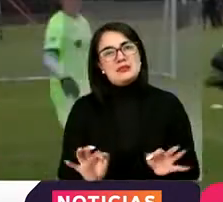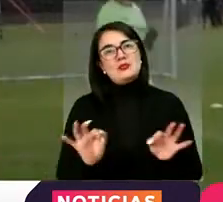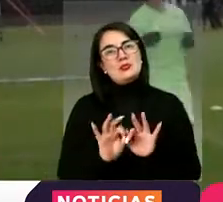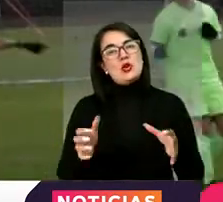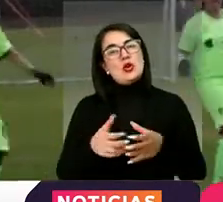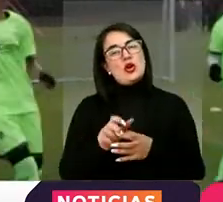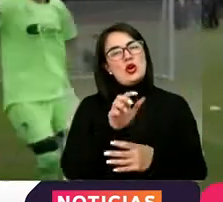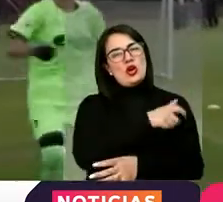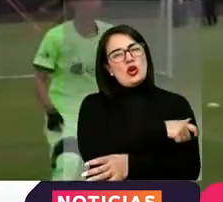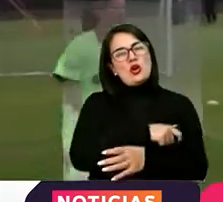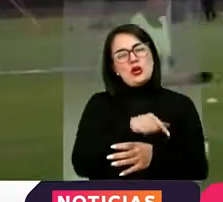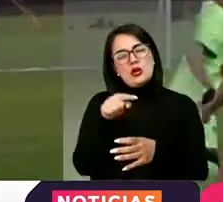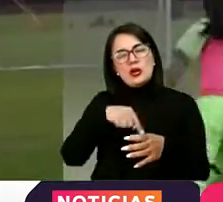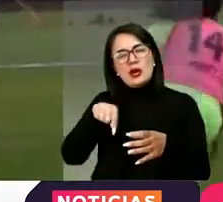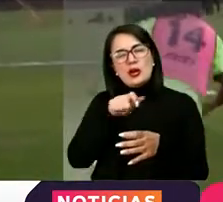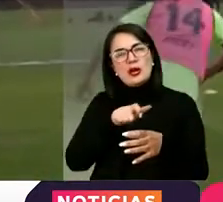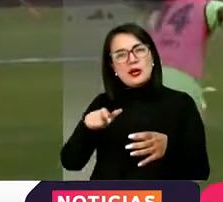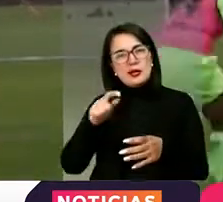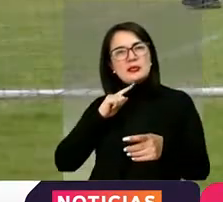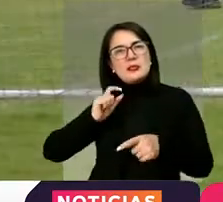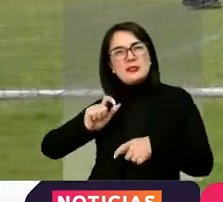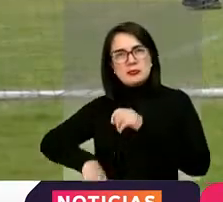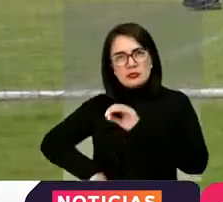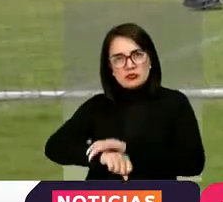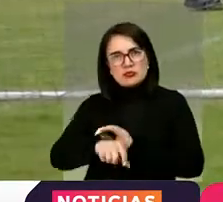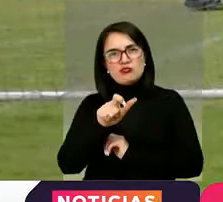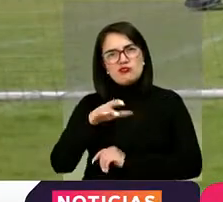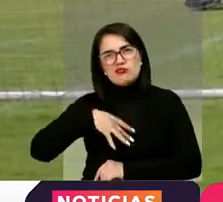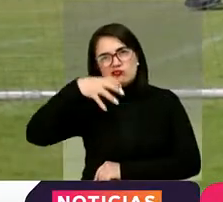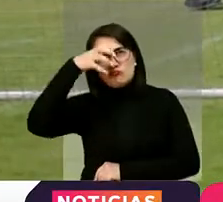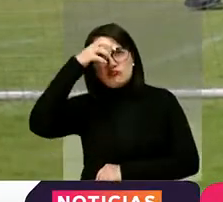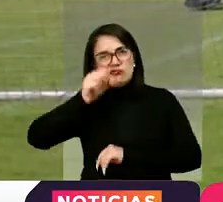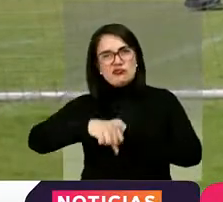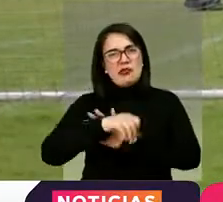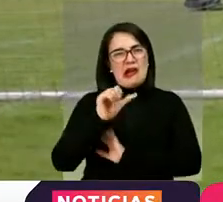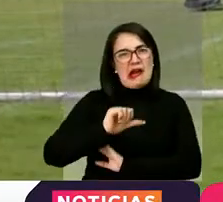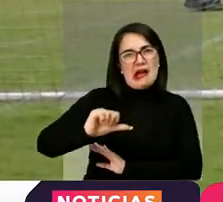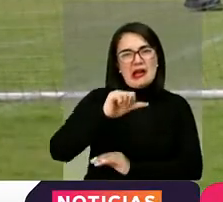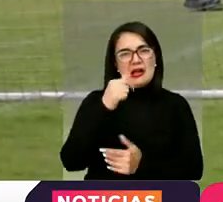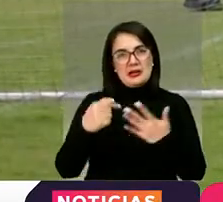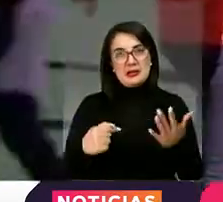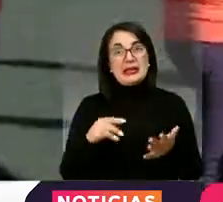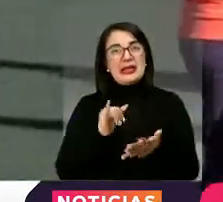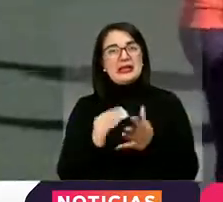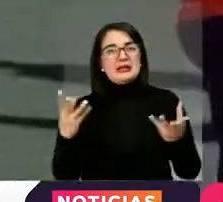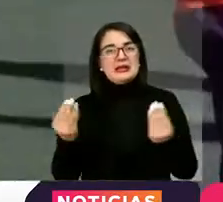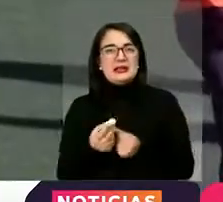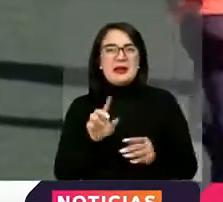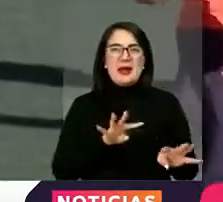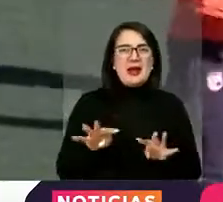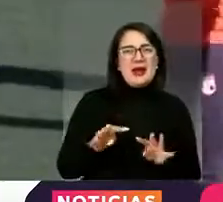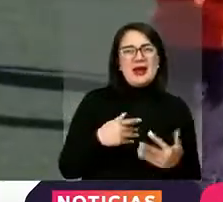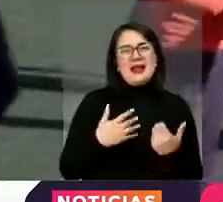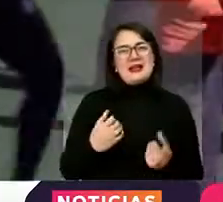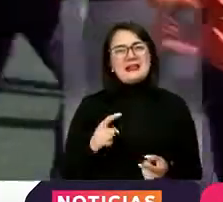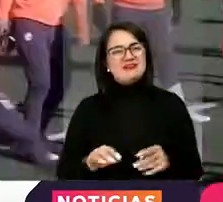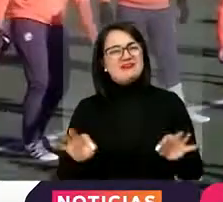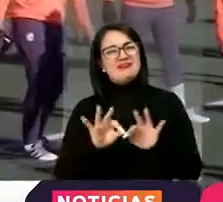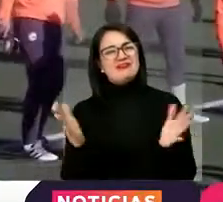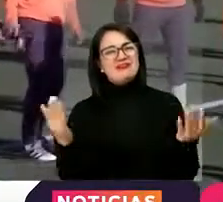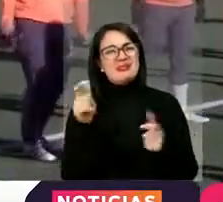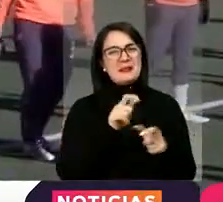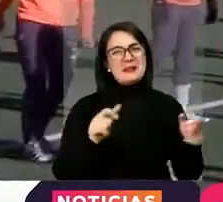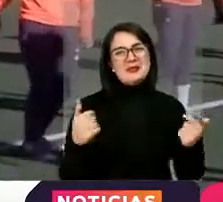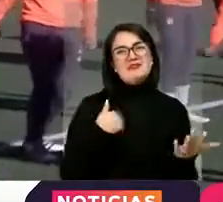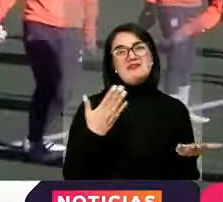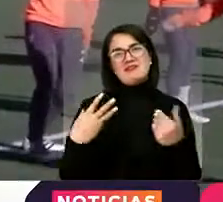conformado por futbolistas, por expertos del fútbol femenino. Con la iniciativa de hinchas completos, lo que se busca es involucrar a los fanáticos y